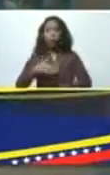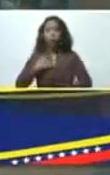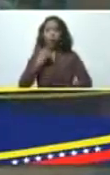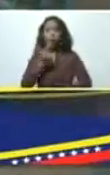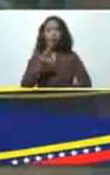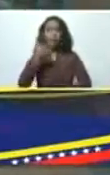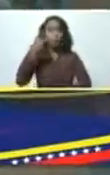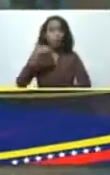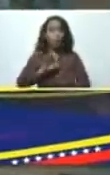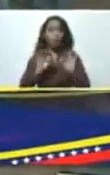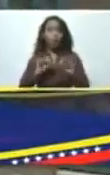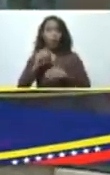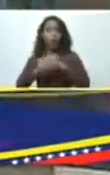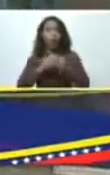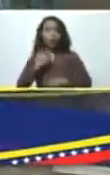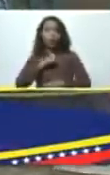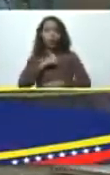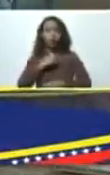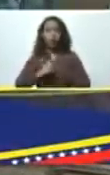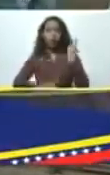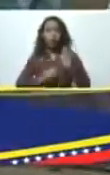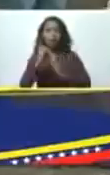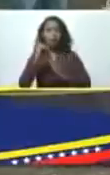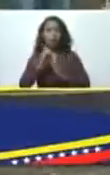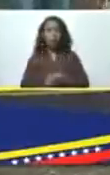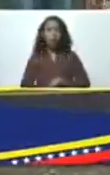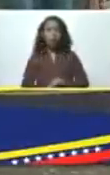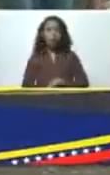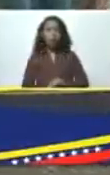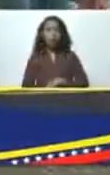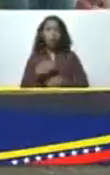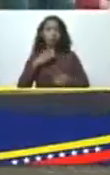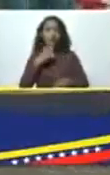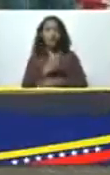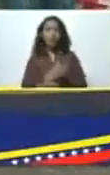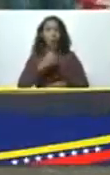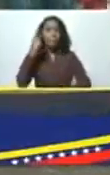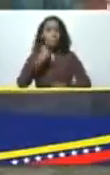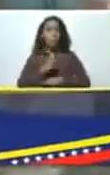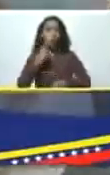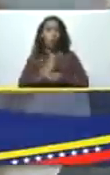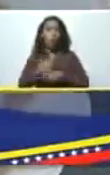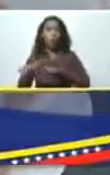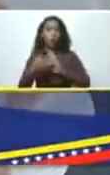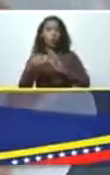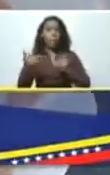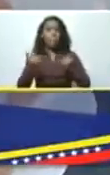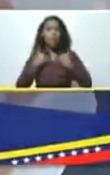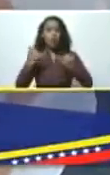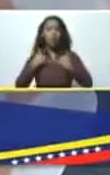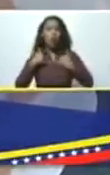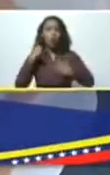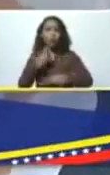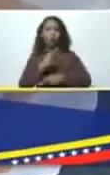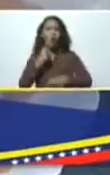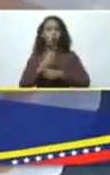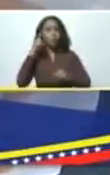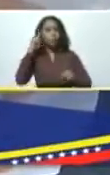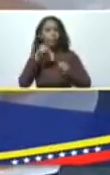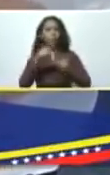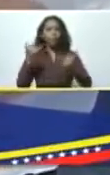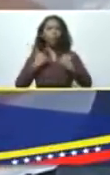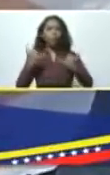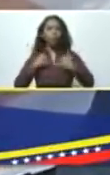arremetida hizo que nosotros desarrolláramos y fuéramos competitivos contra nosotros mismos, hacia nosotros mismos,